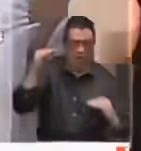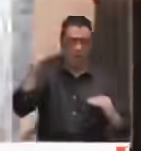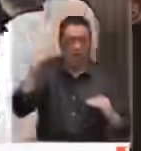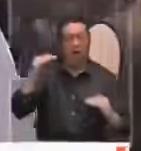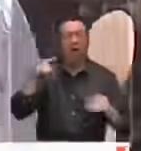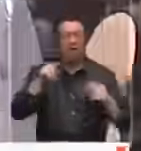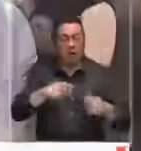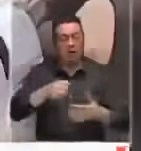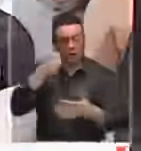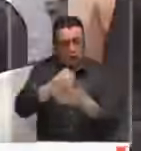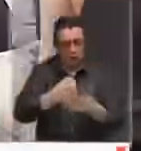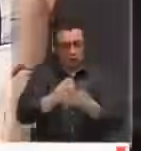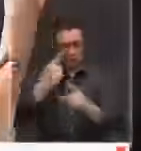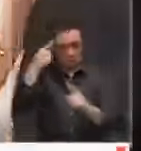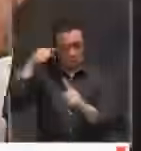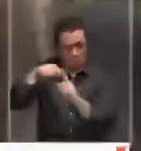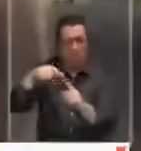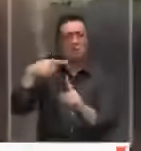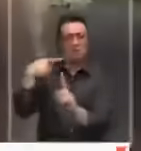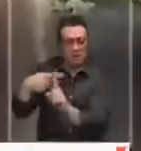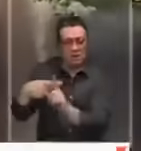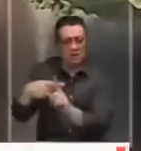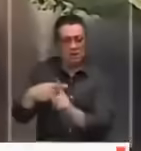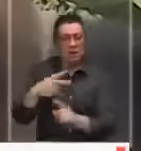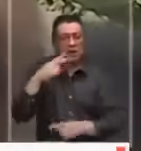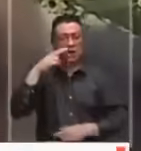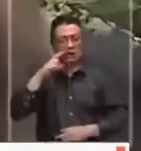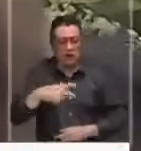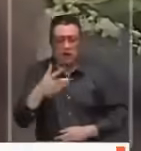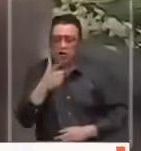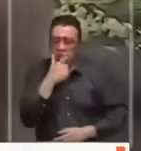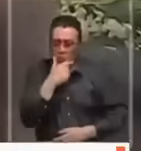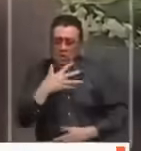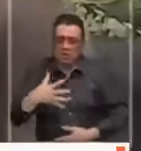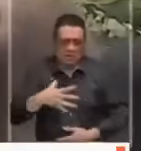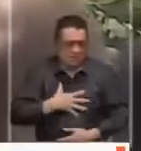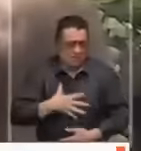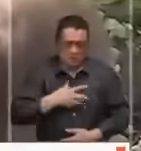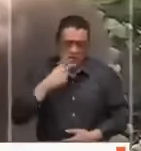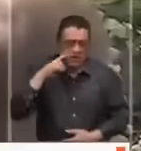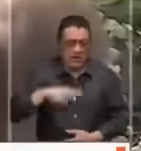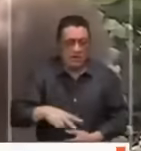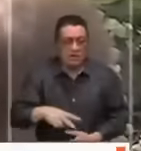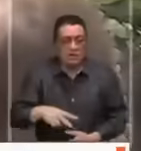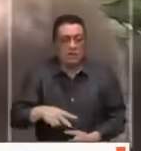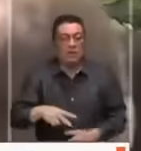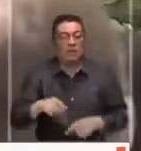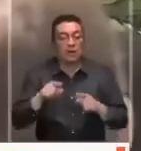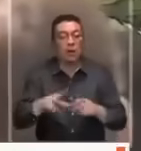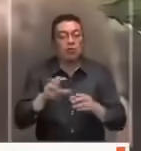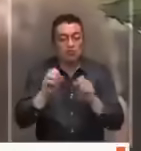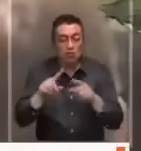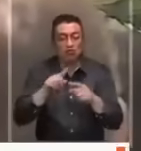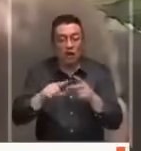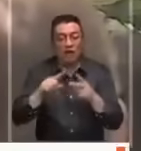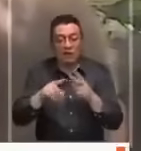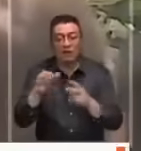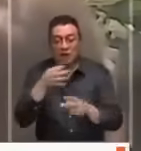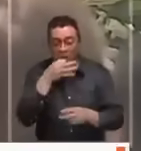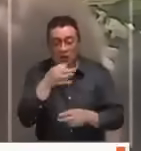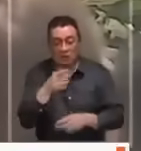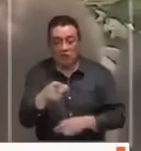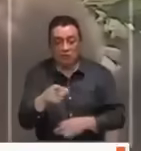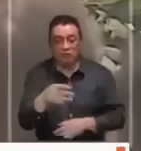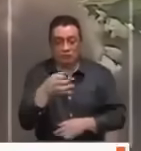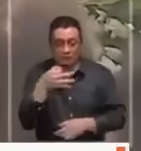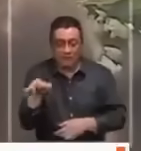Luchar por el bien, sin duda temer. Creo que varias veces lo escuché a él diciendo, y yo... Yo